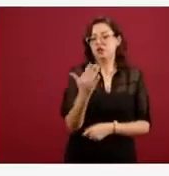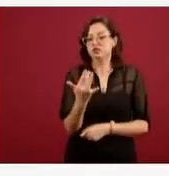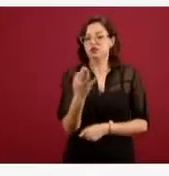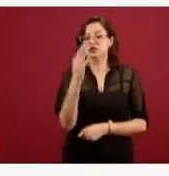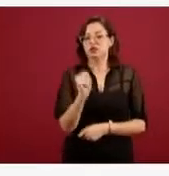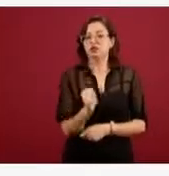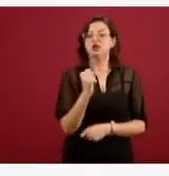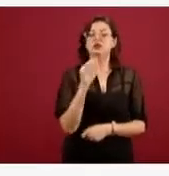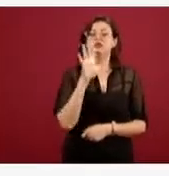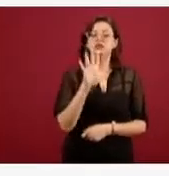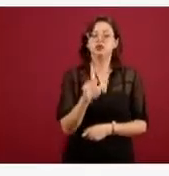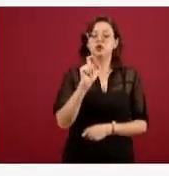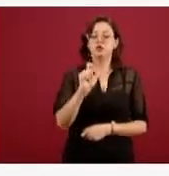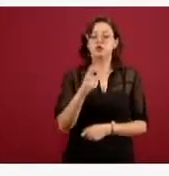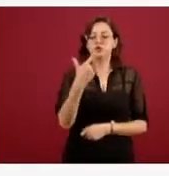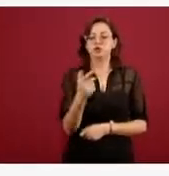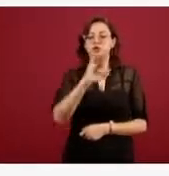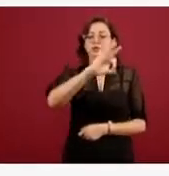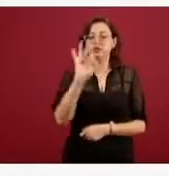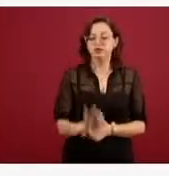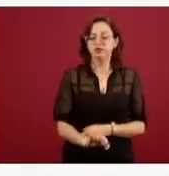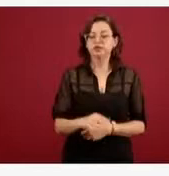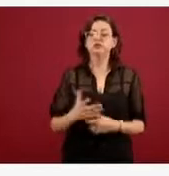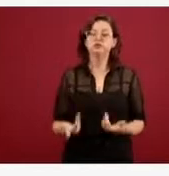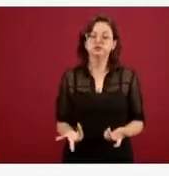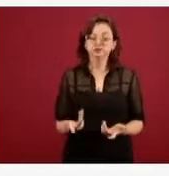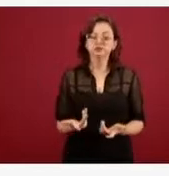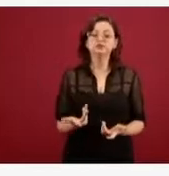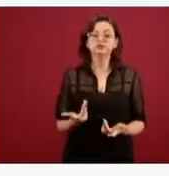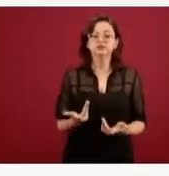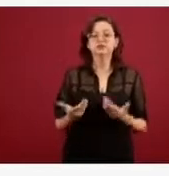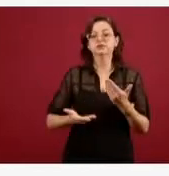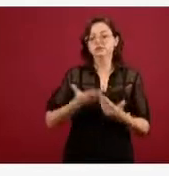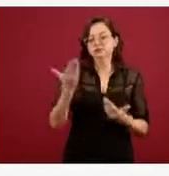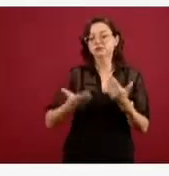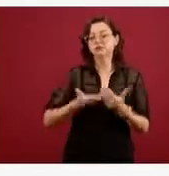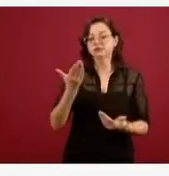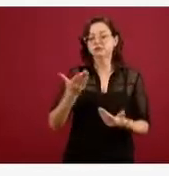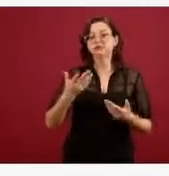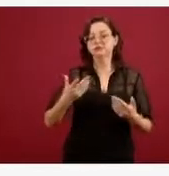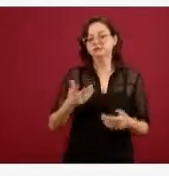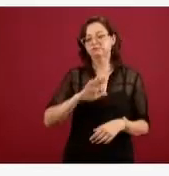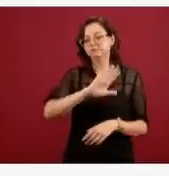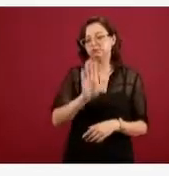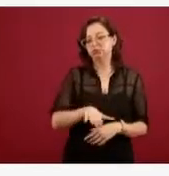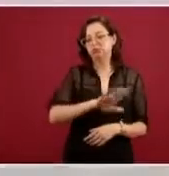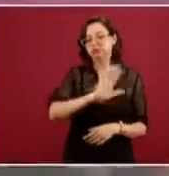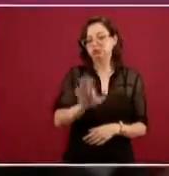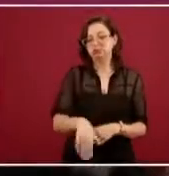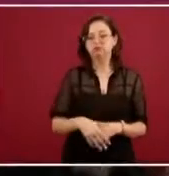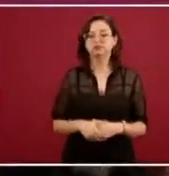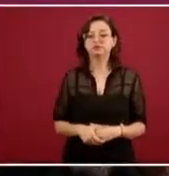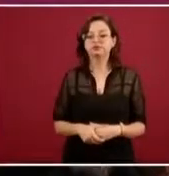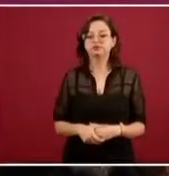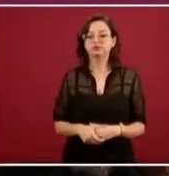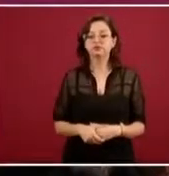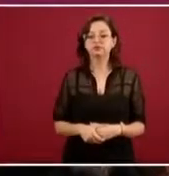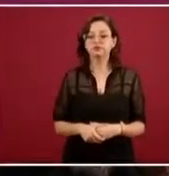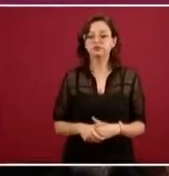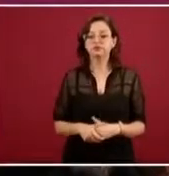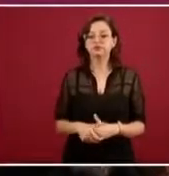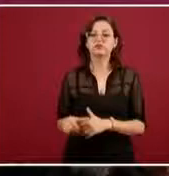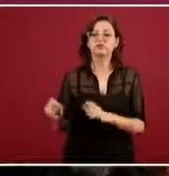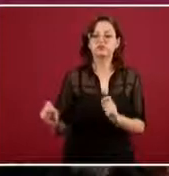25 y 59, a pesar de que en este grupo han fallecido un poco más de personas. En la siguiente